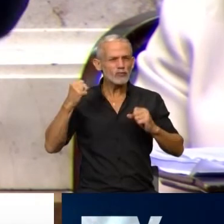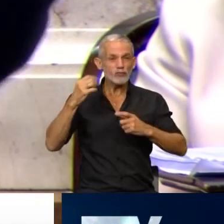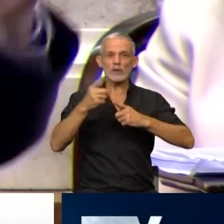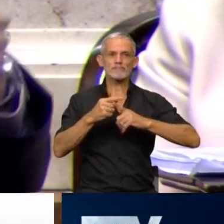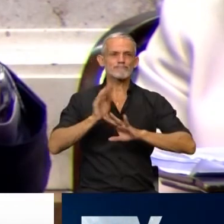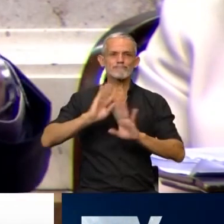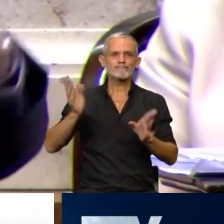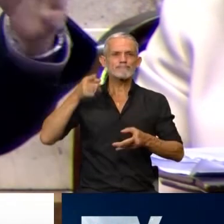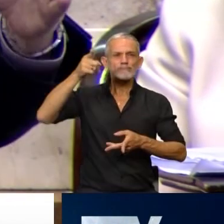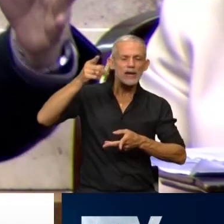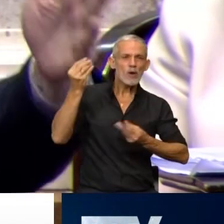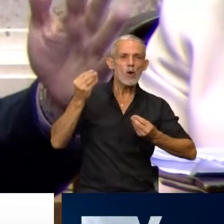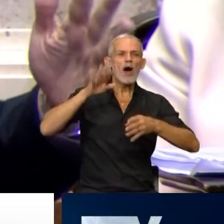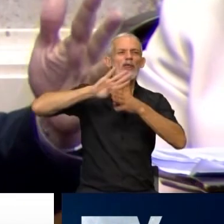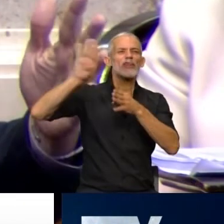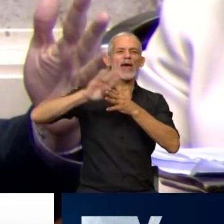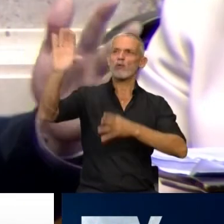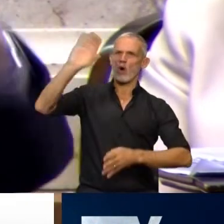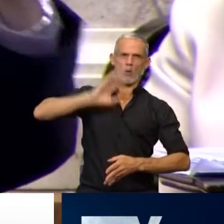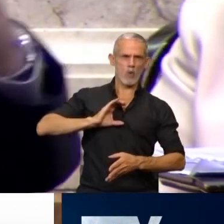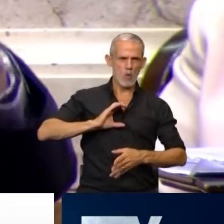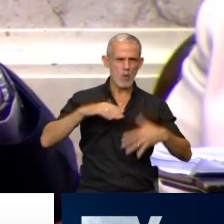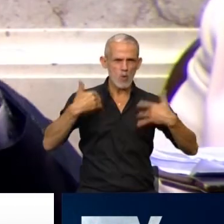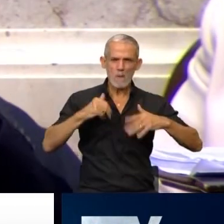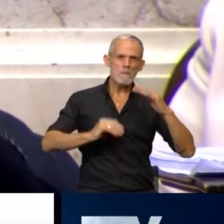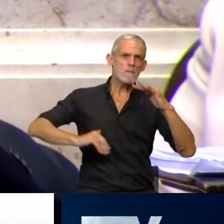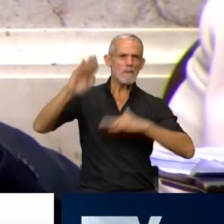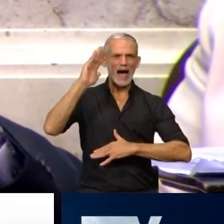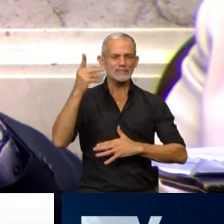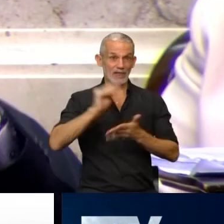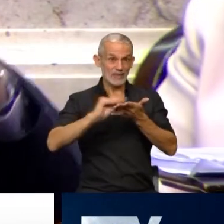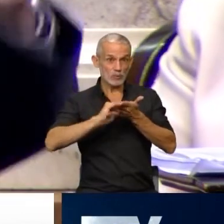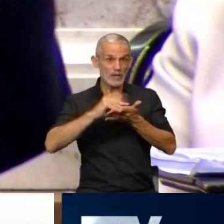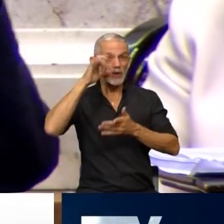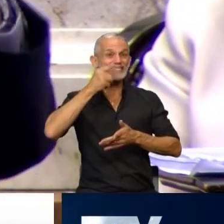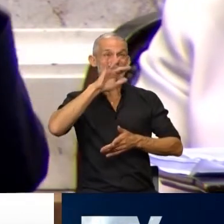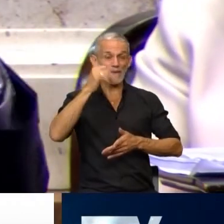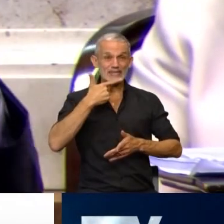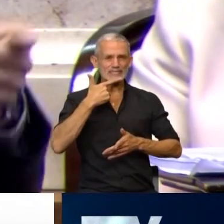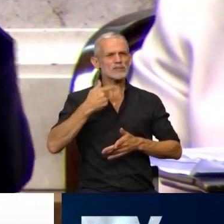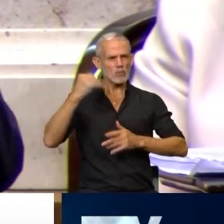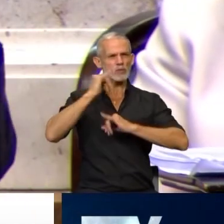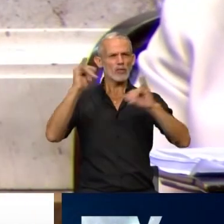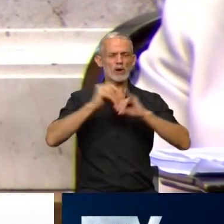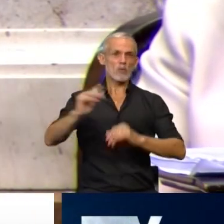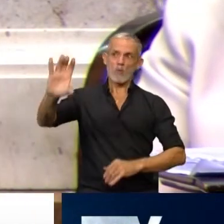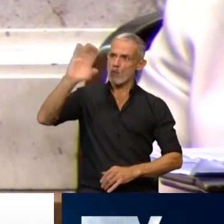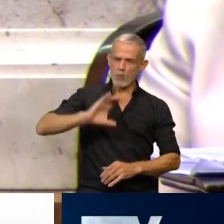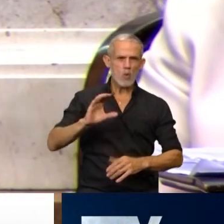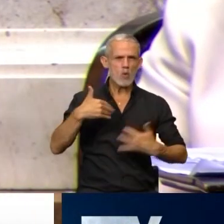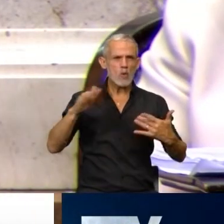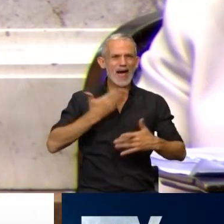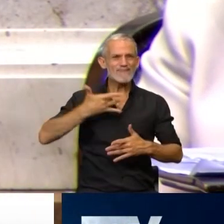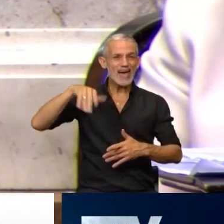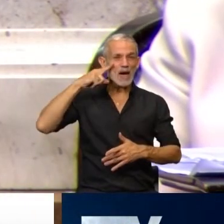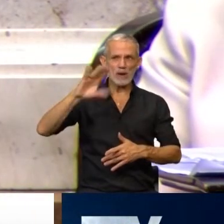decidió un endeudamiento, el más grande, como dijo el diputado Esteves, el más grande de la historia del